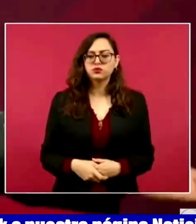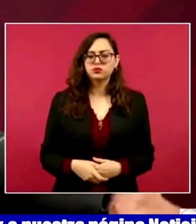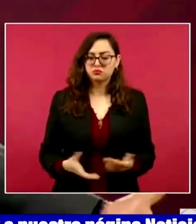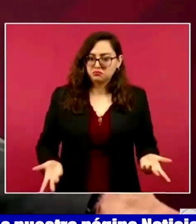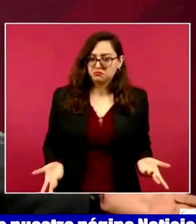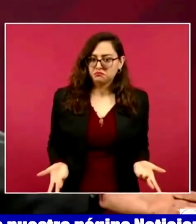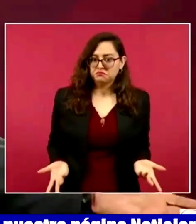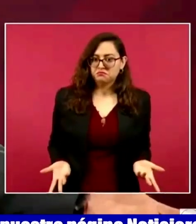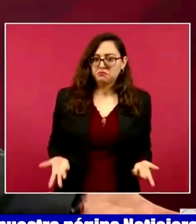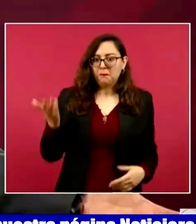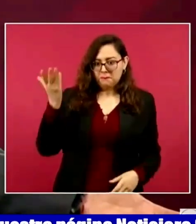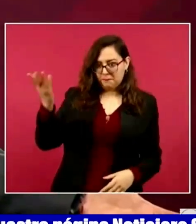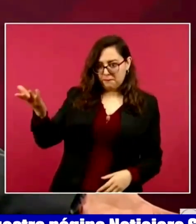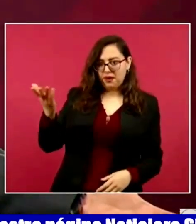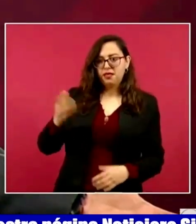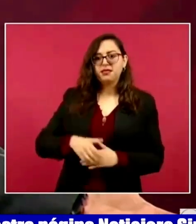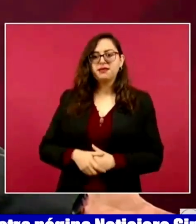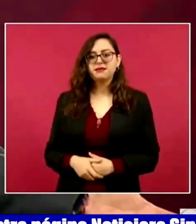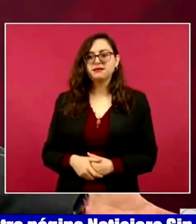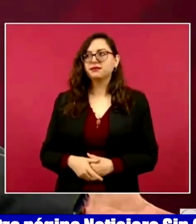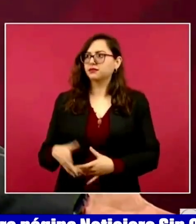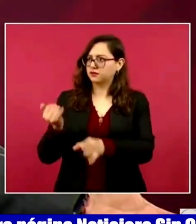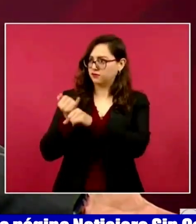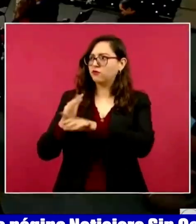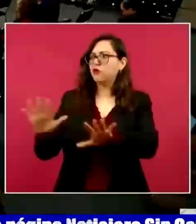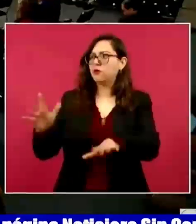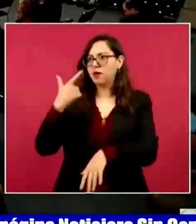Pídanles ese informe